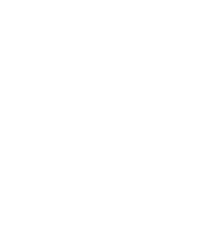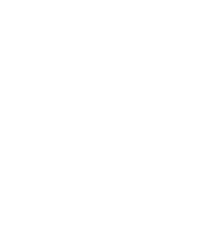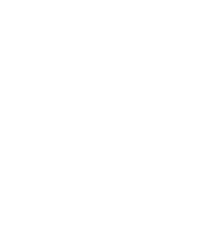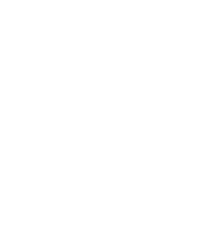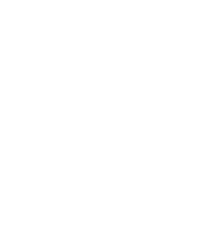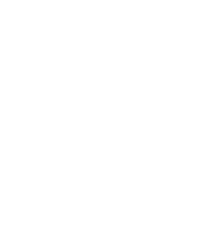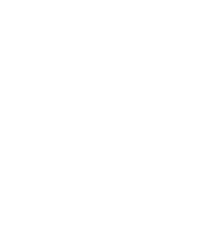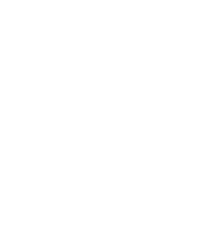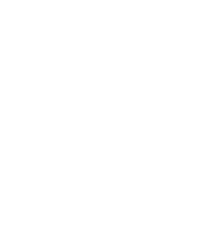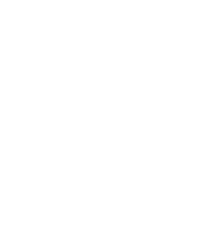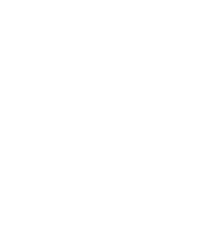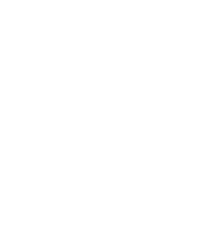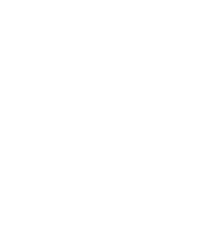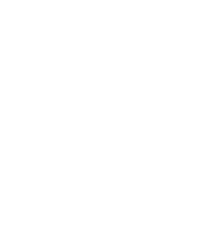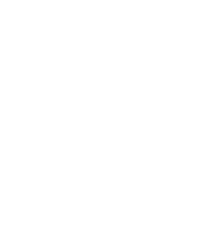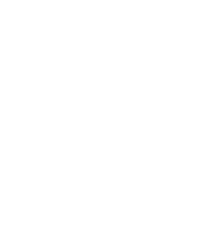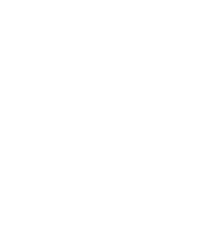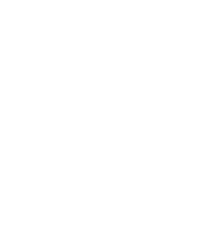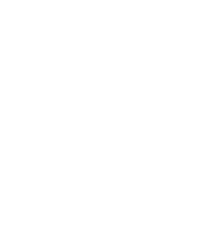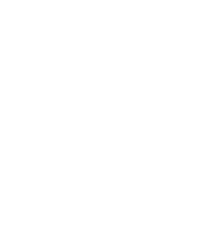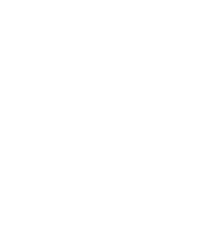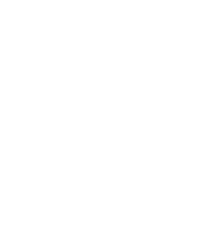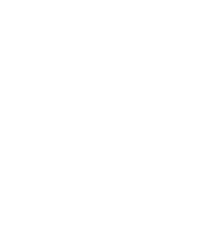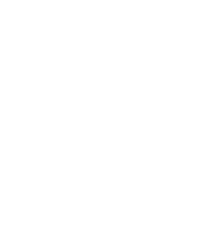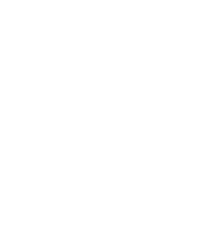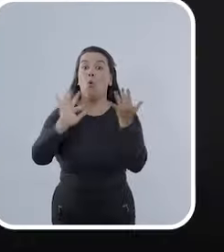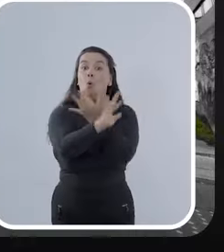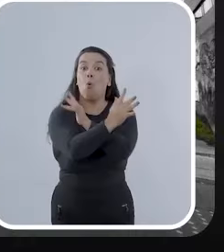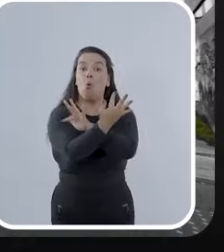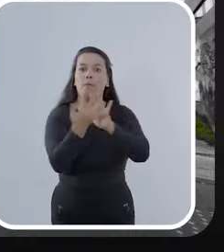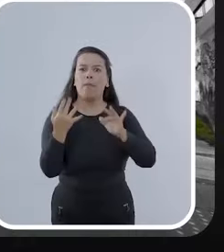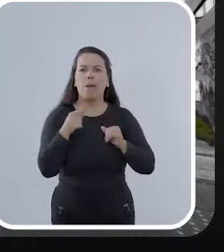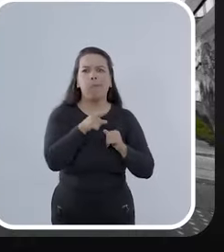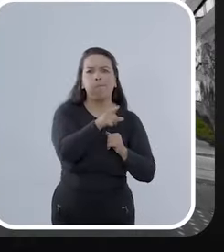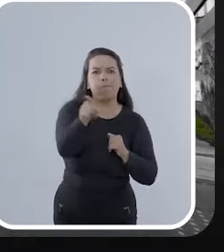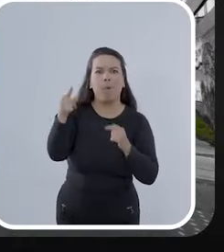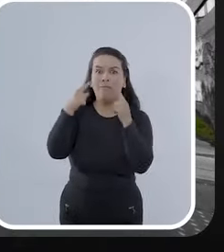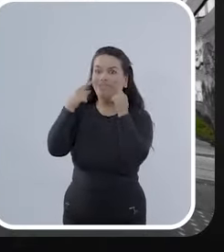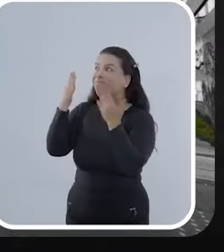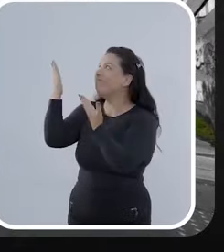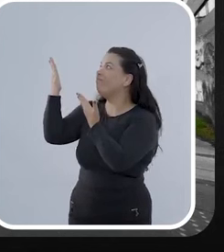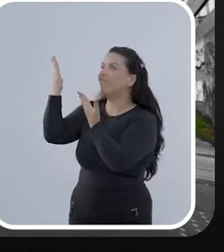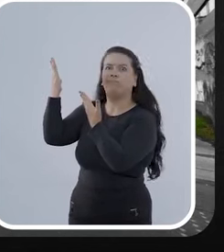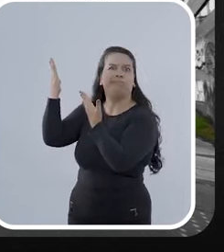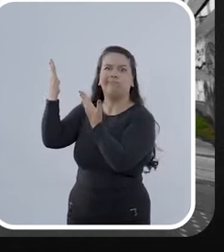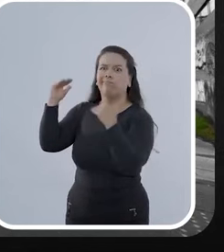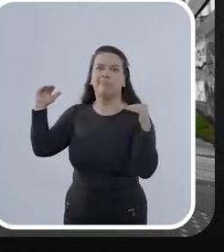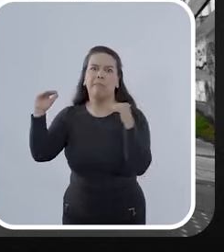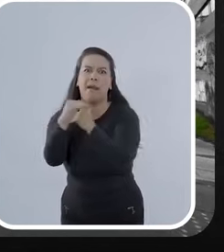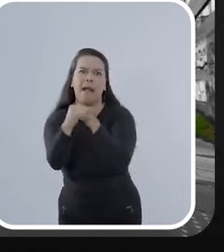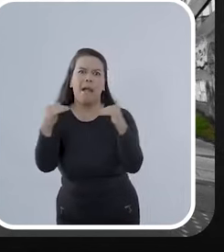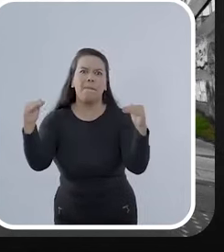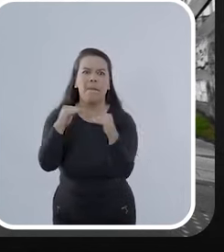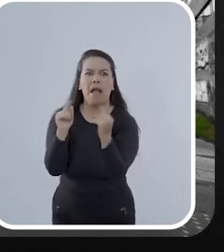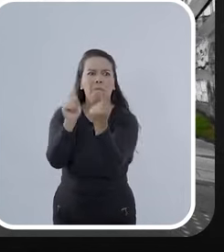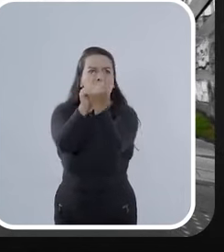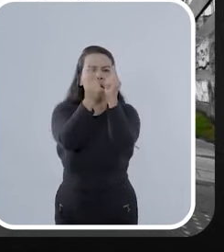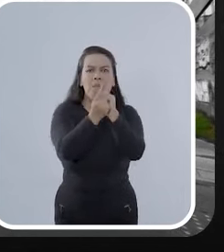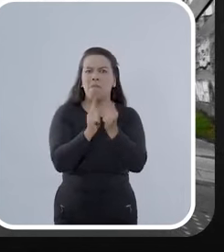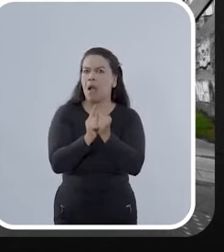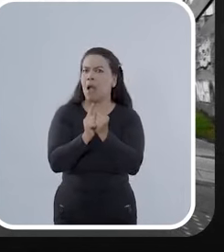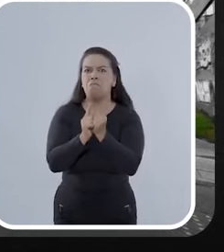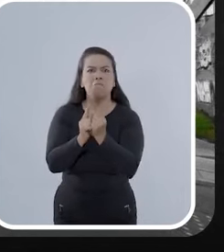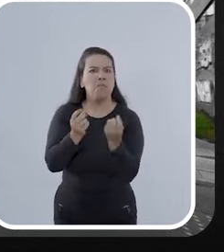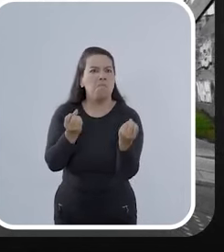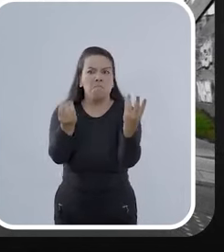socializar, discutir y compartir expresiones artísticas. Desde el punto de vista urbano, se evidencia la desconexión entre sectores